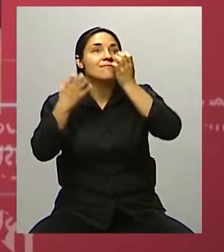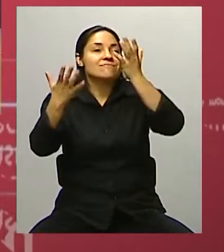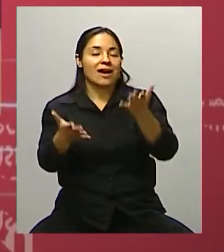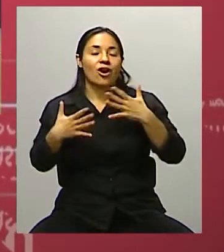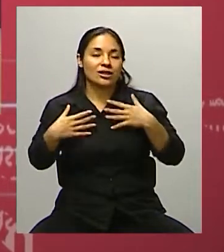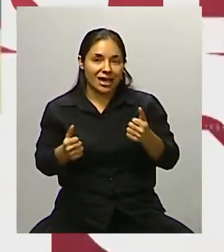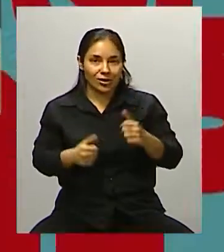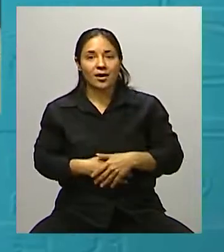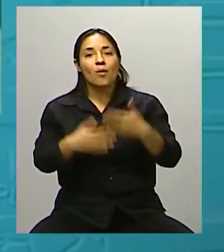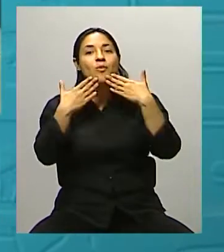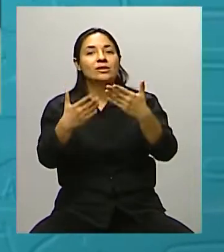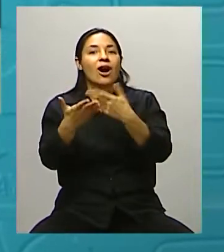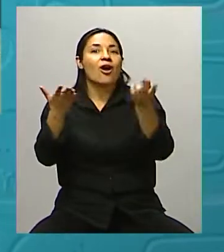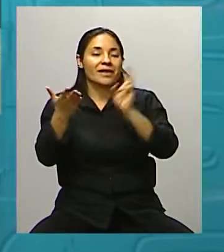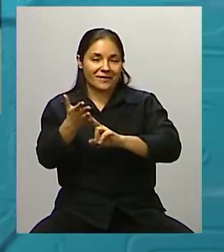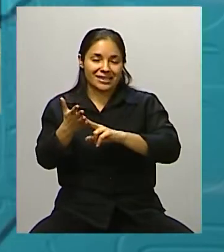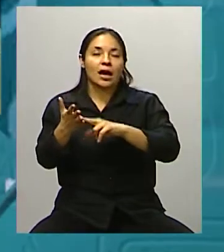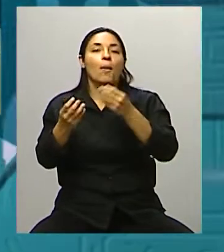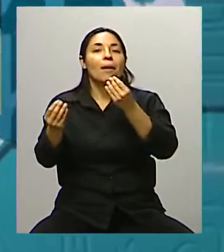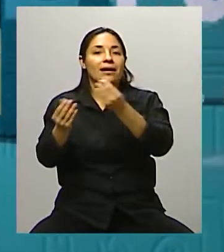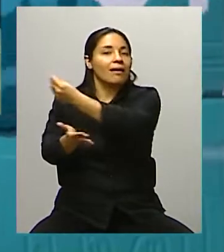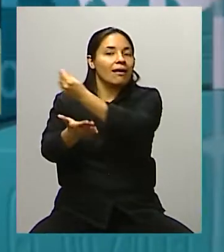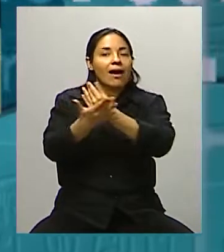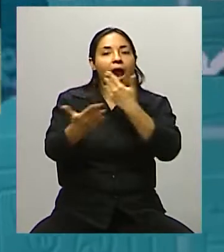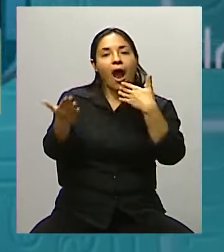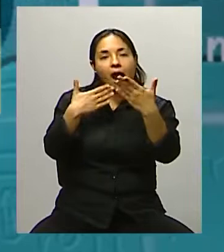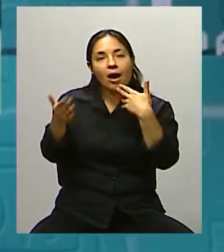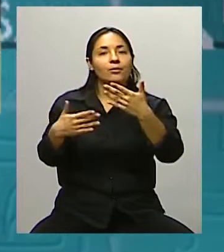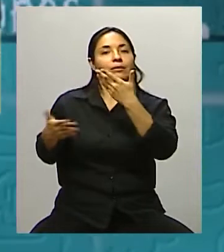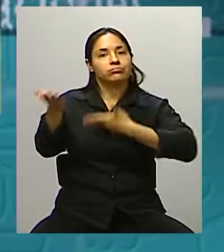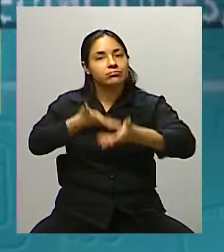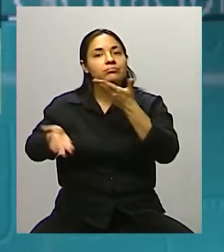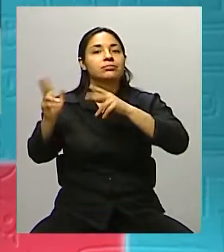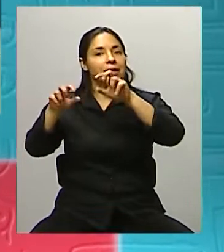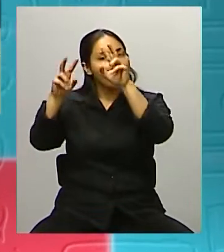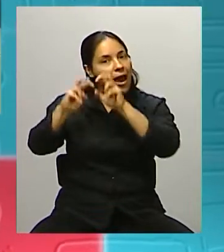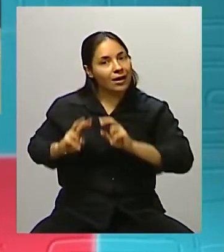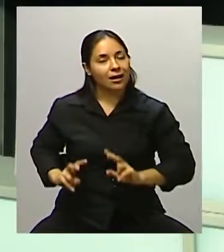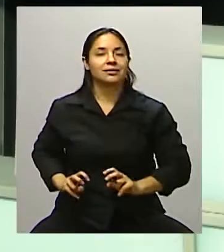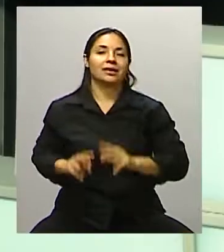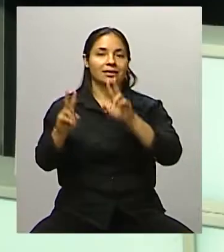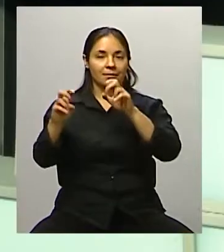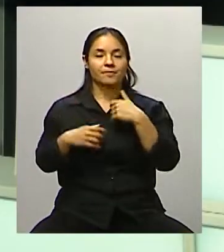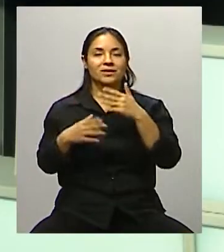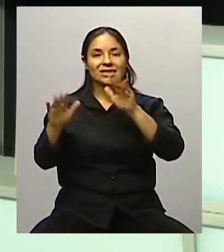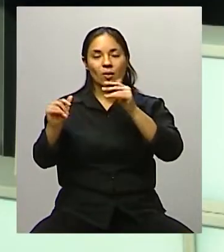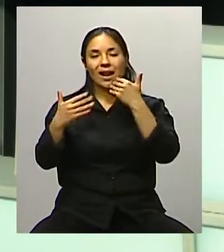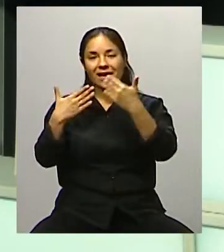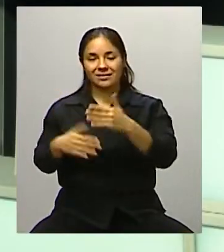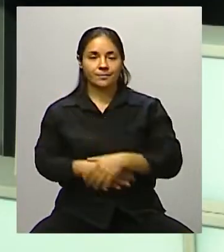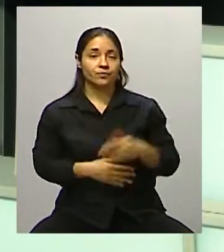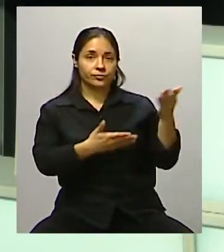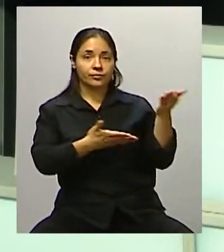nuevamente por darnos la posibilidad de hablar y analizar este tema con vos. Será hasta cualquier momento. Por favor, muchas gracias. Hasta luego. Así pasaba Hugo